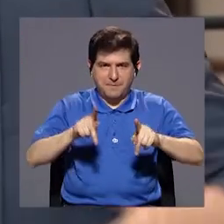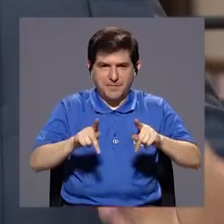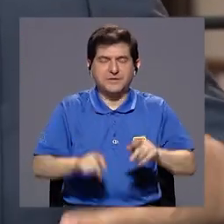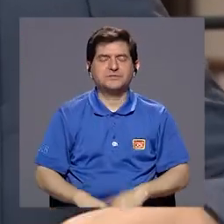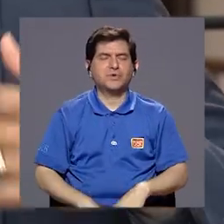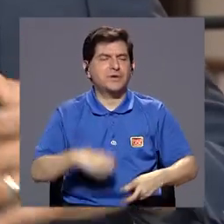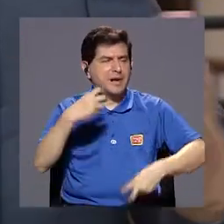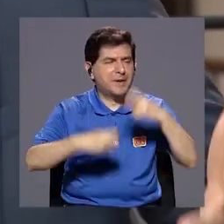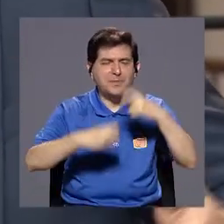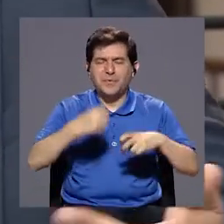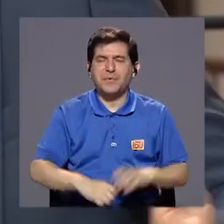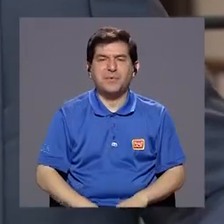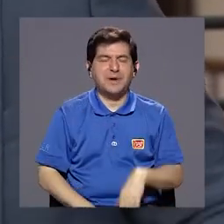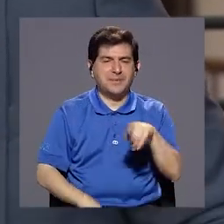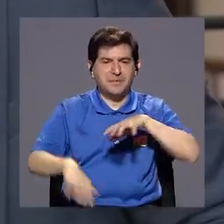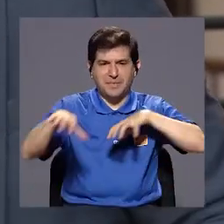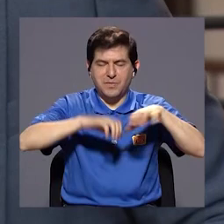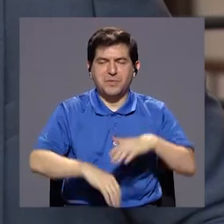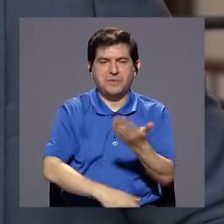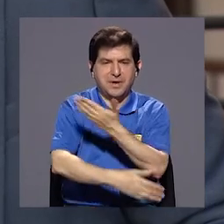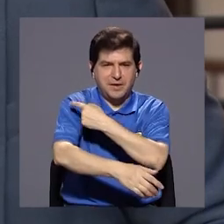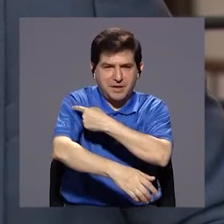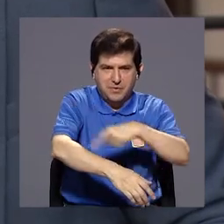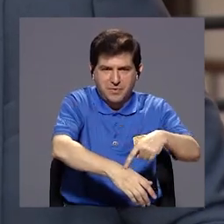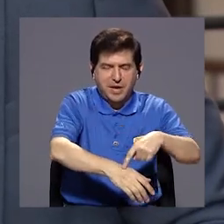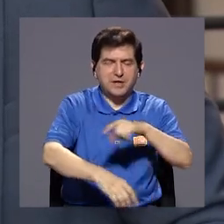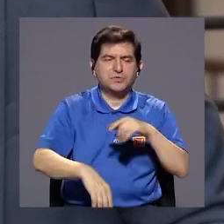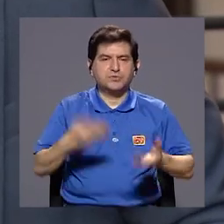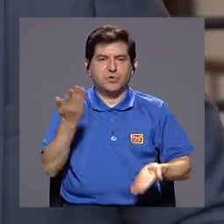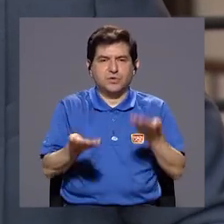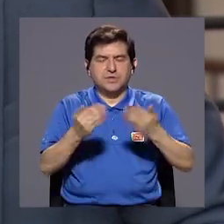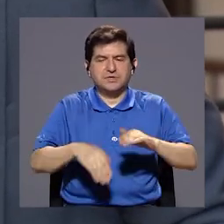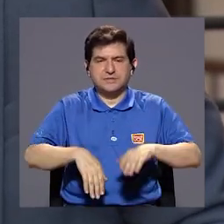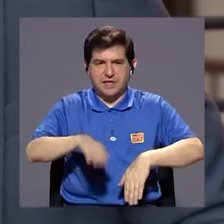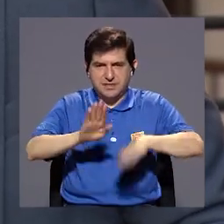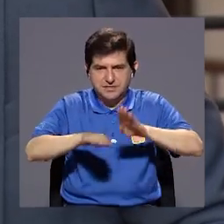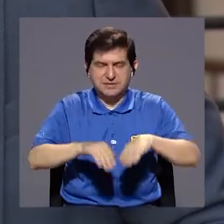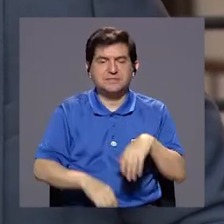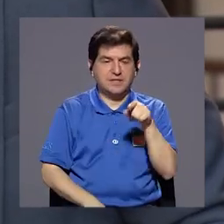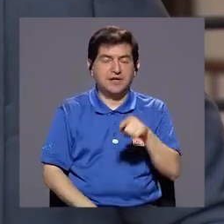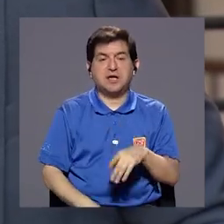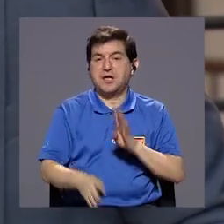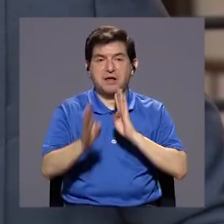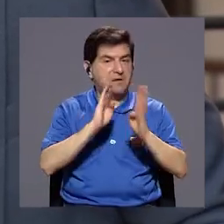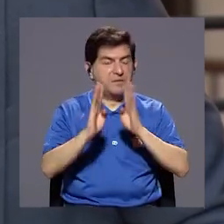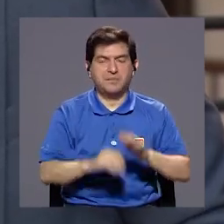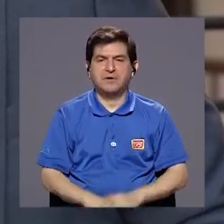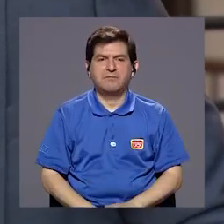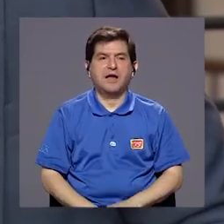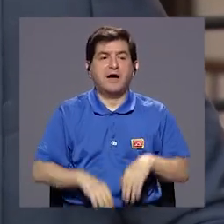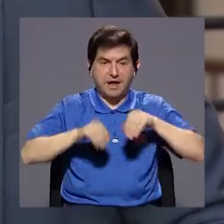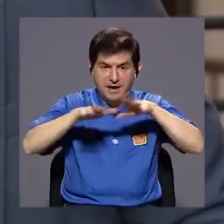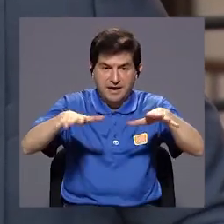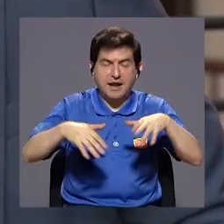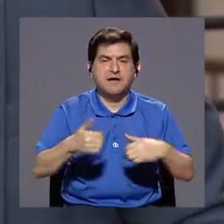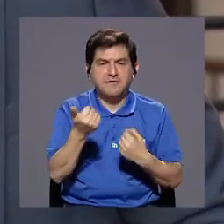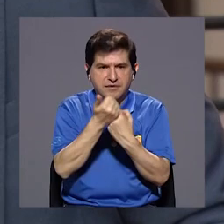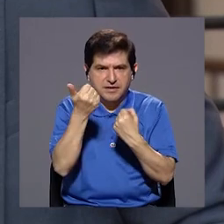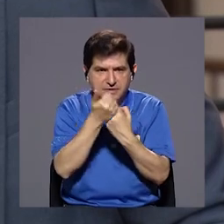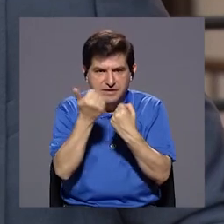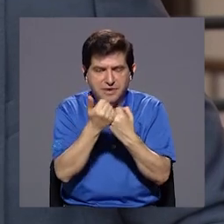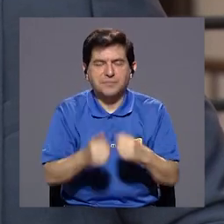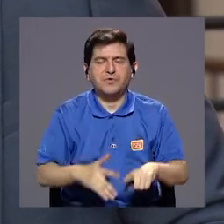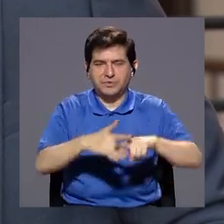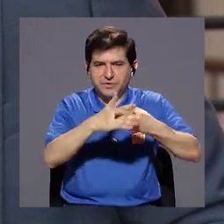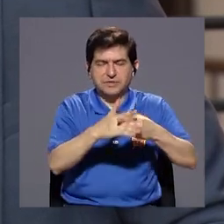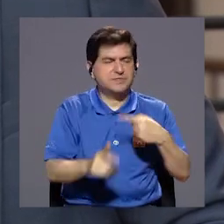movimiento de brazo, la pierna, y no puede hablar, por ejemplo. Entonces ya eso activa muy puntualmente las redes que pueden trabajar con ese paciente.